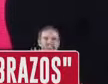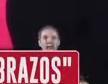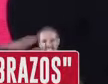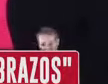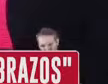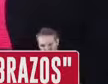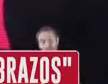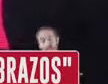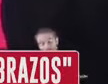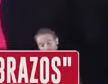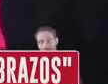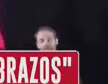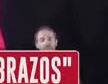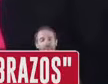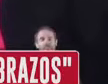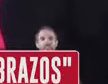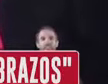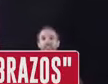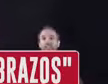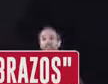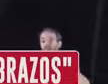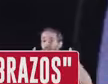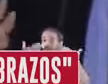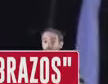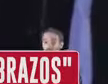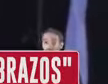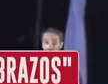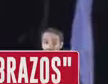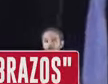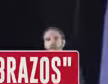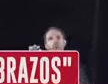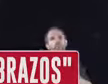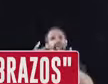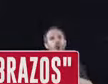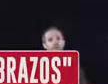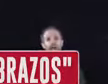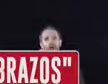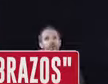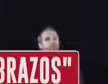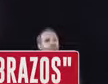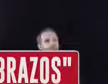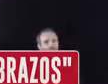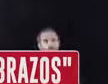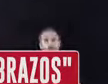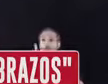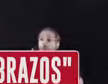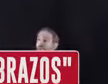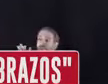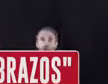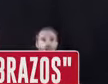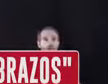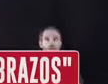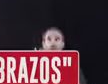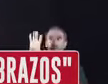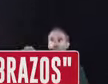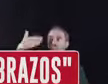hacer bueno y entonces vivieron con lo proyectó una cosa más permanente y vamos a buscarla donde y la provincia de buenos